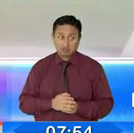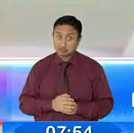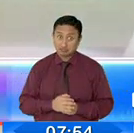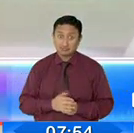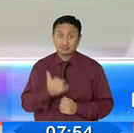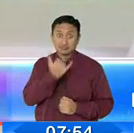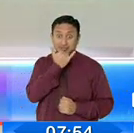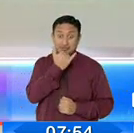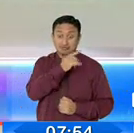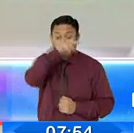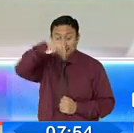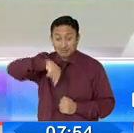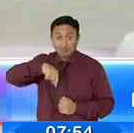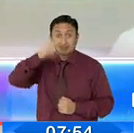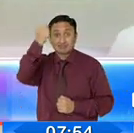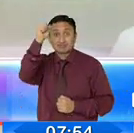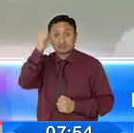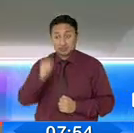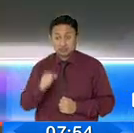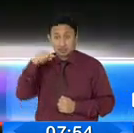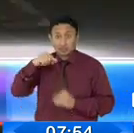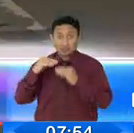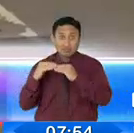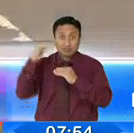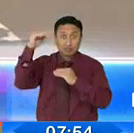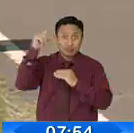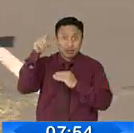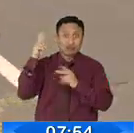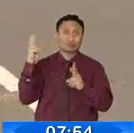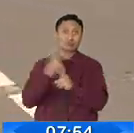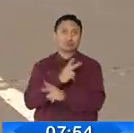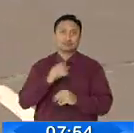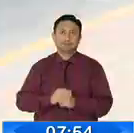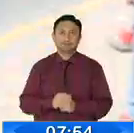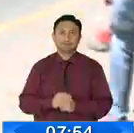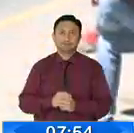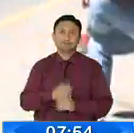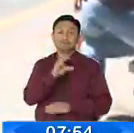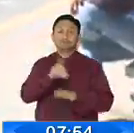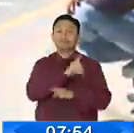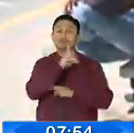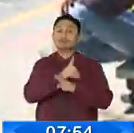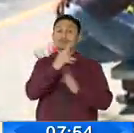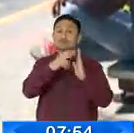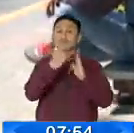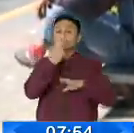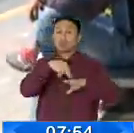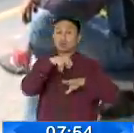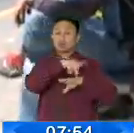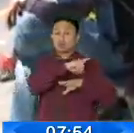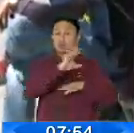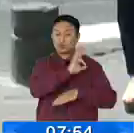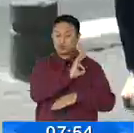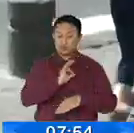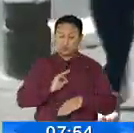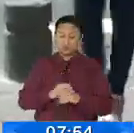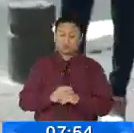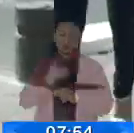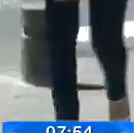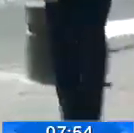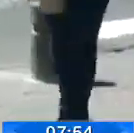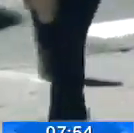mayor riesgo que tenemos es en la altura. La directora del Registro Nacional de Tumores de Solca, Patricia